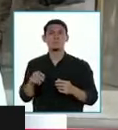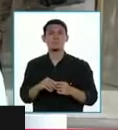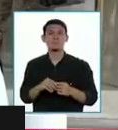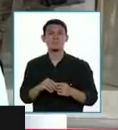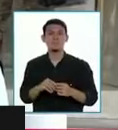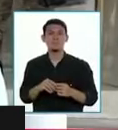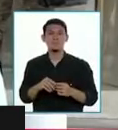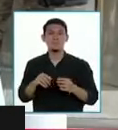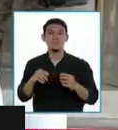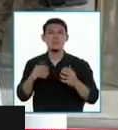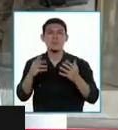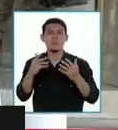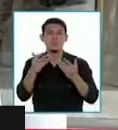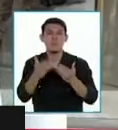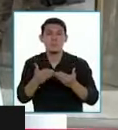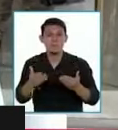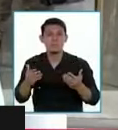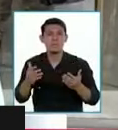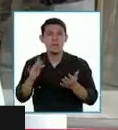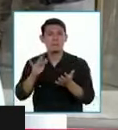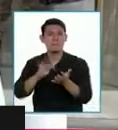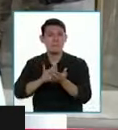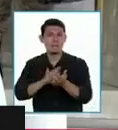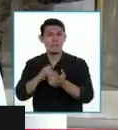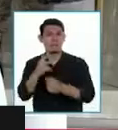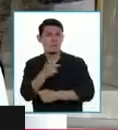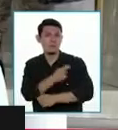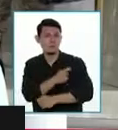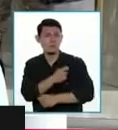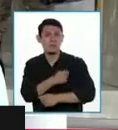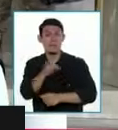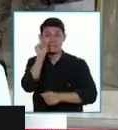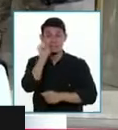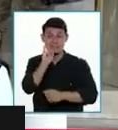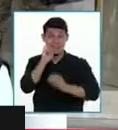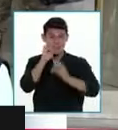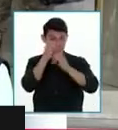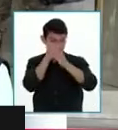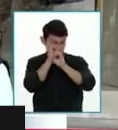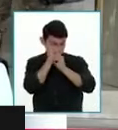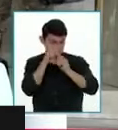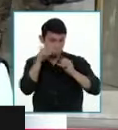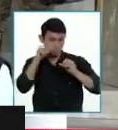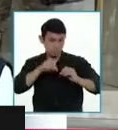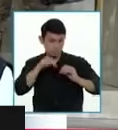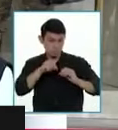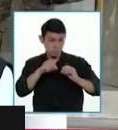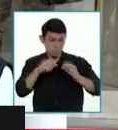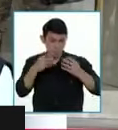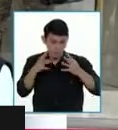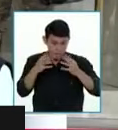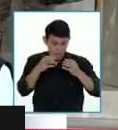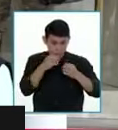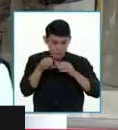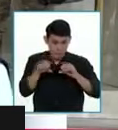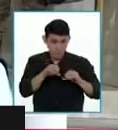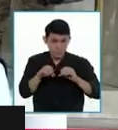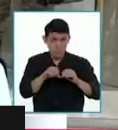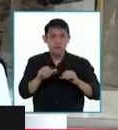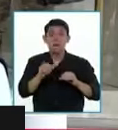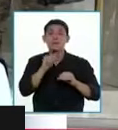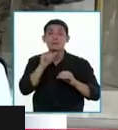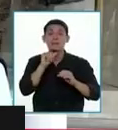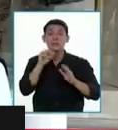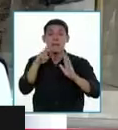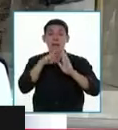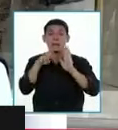ningún producto médico ni ninguna vacuna si es que el laboratorio que lo ha producido no ha pedido su